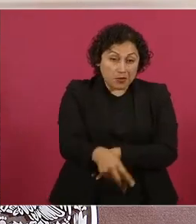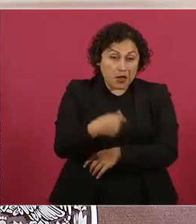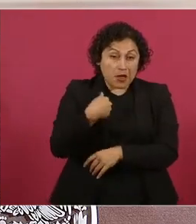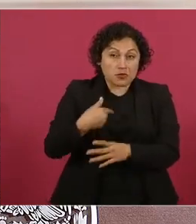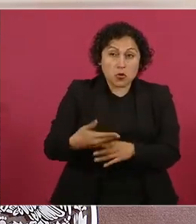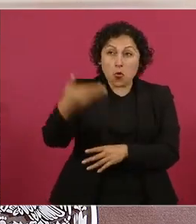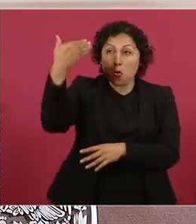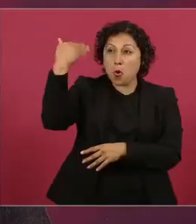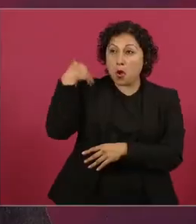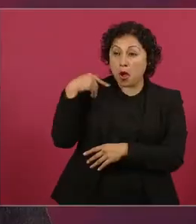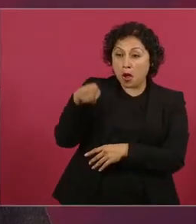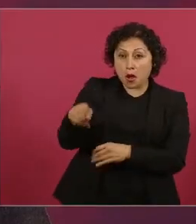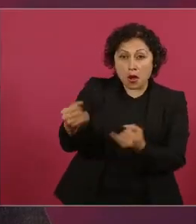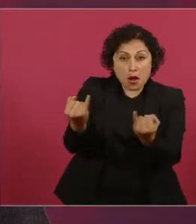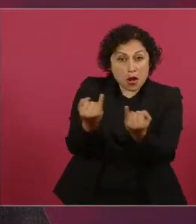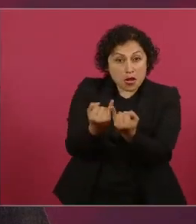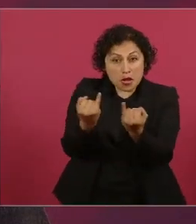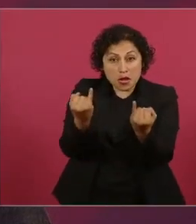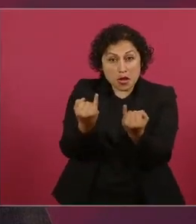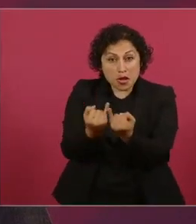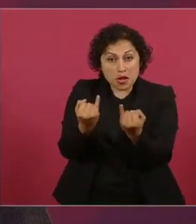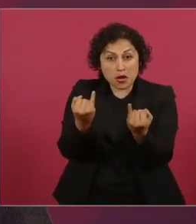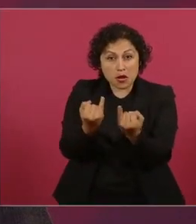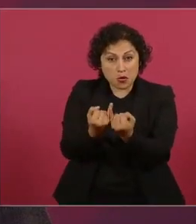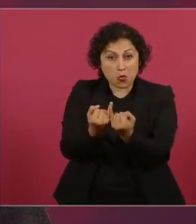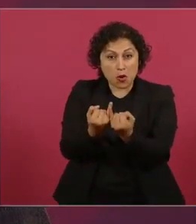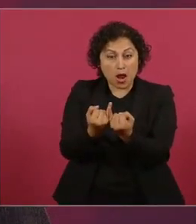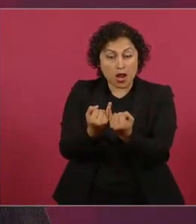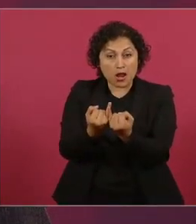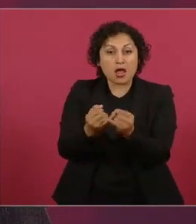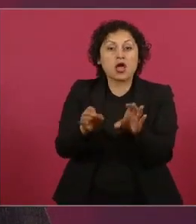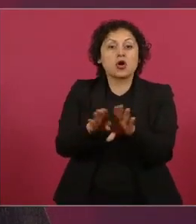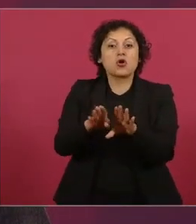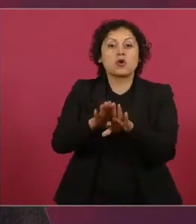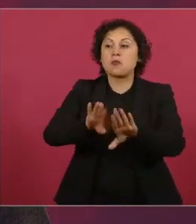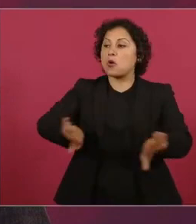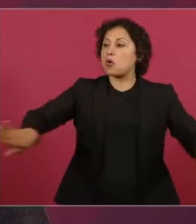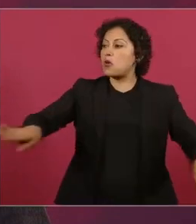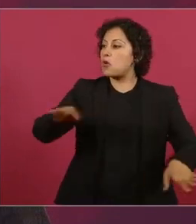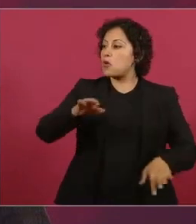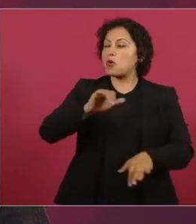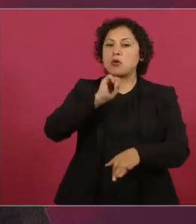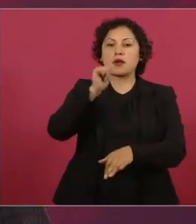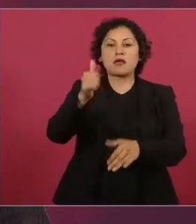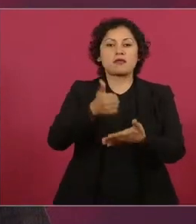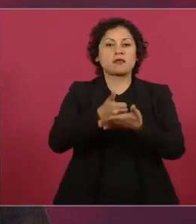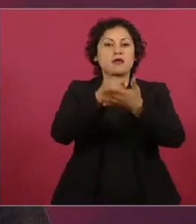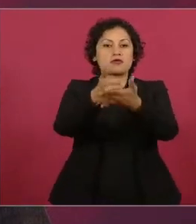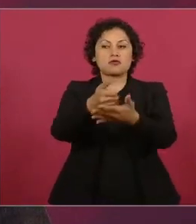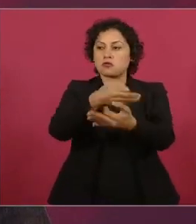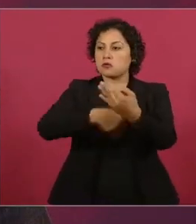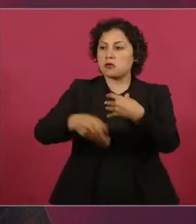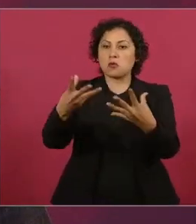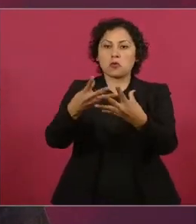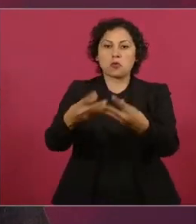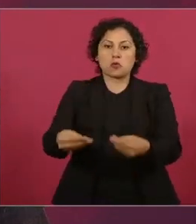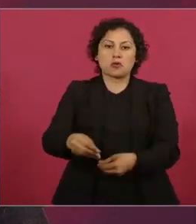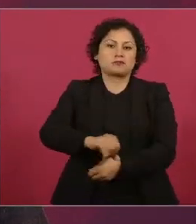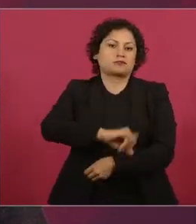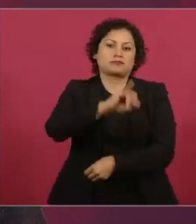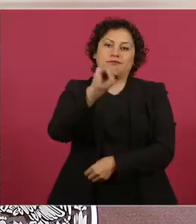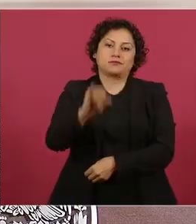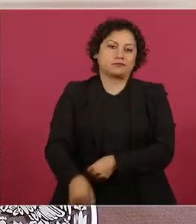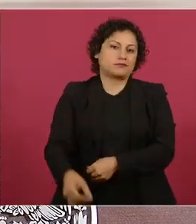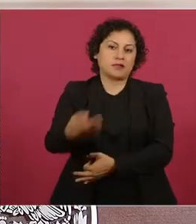se haya resuelto positivamente sin la participación de la población de las comunidades. Y esto es lo que